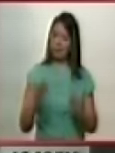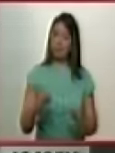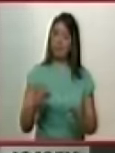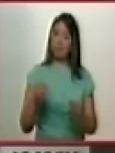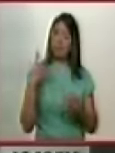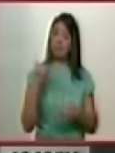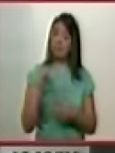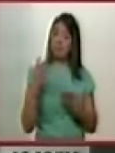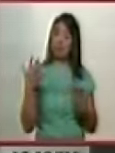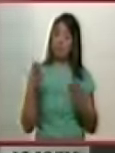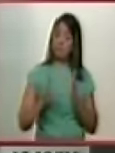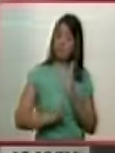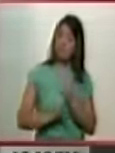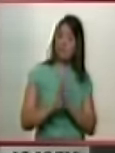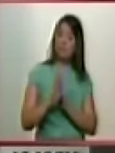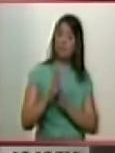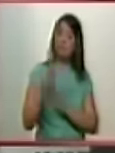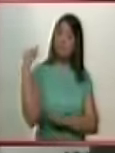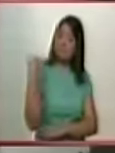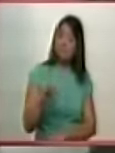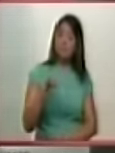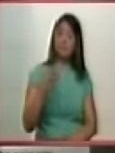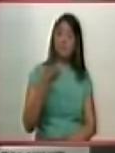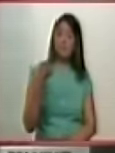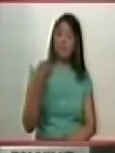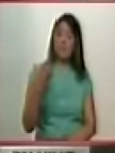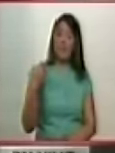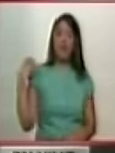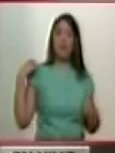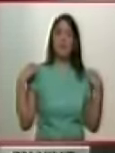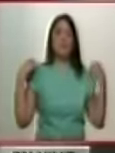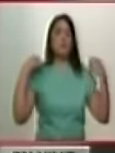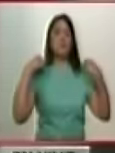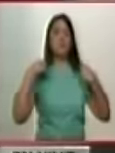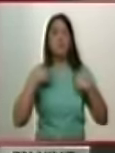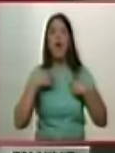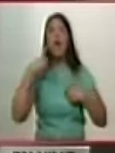levantan. Llevan el morral de Chávez y levantan las banderas.